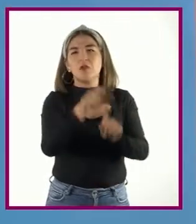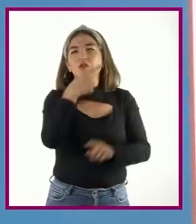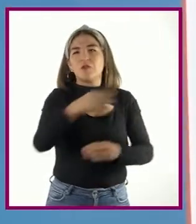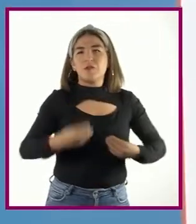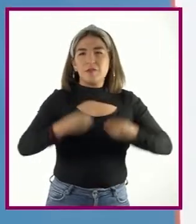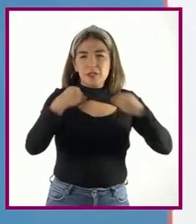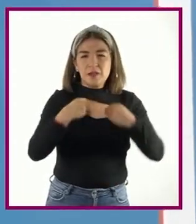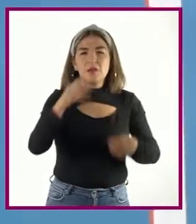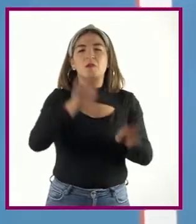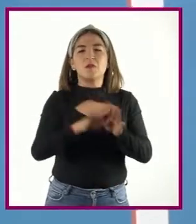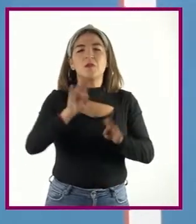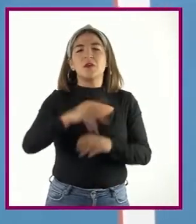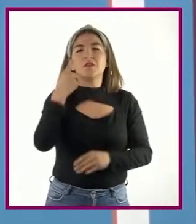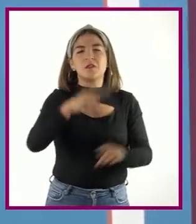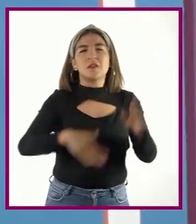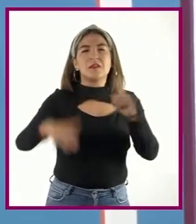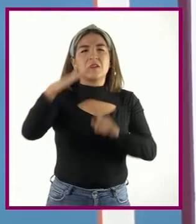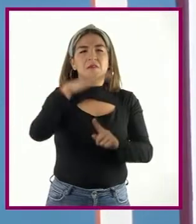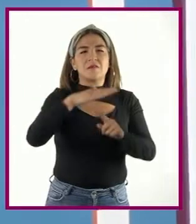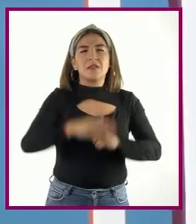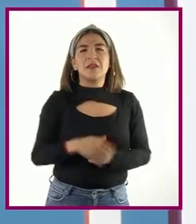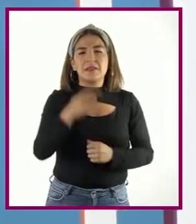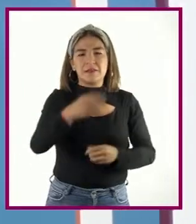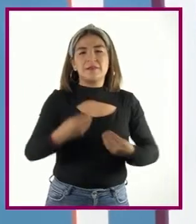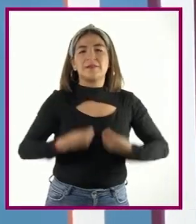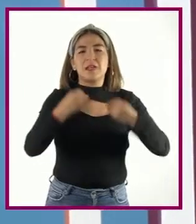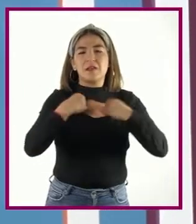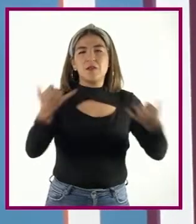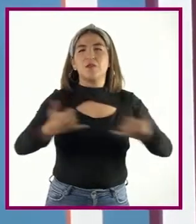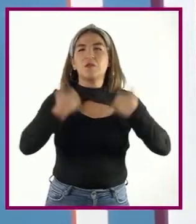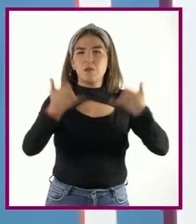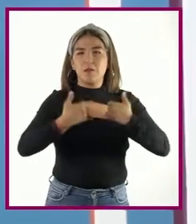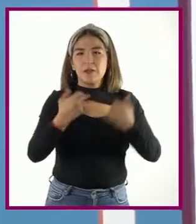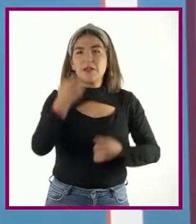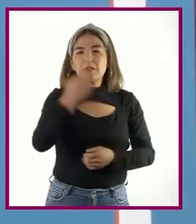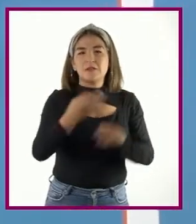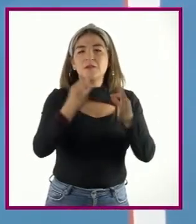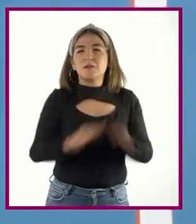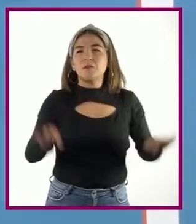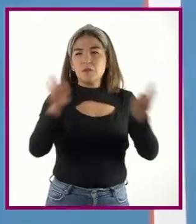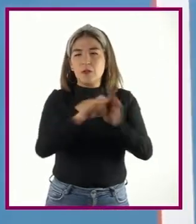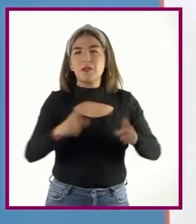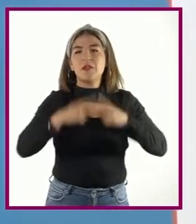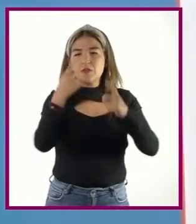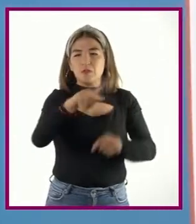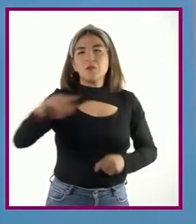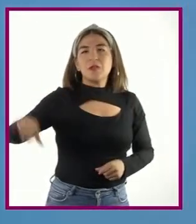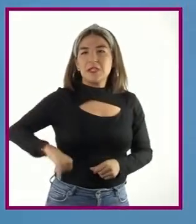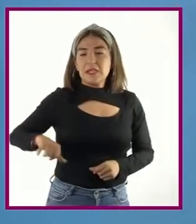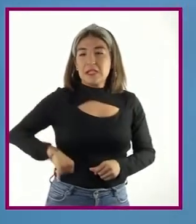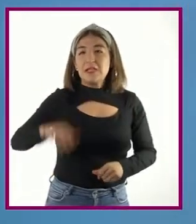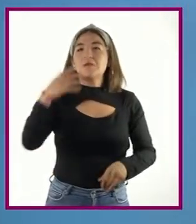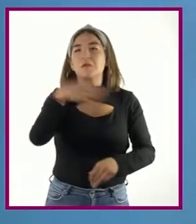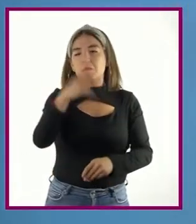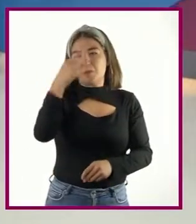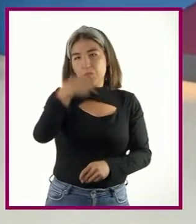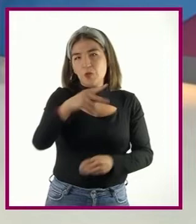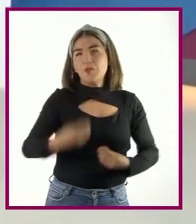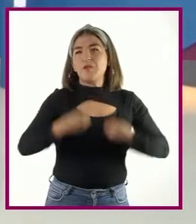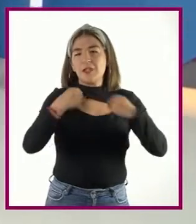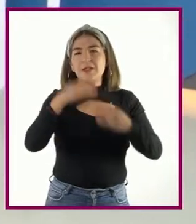vida, supervivencia y dignidad de las infancias y juventudes, para que se garantice su interés superior y desarrollo